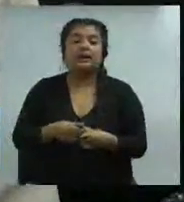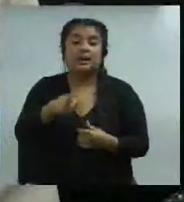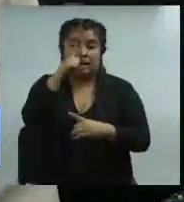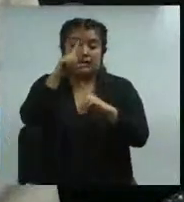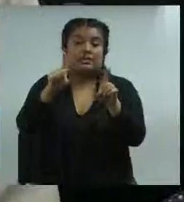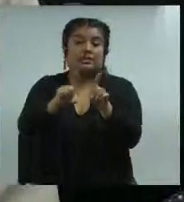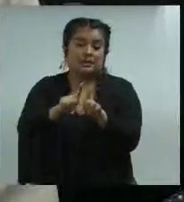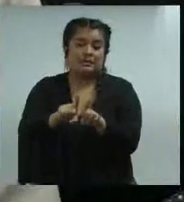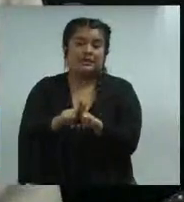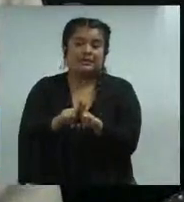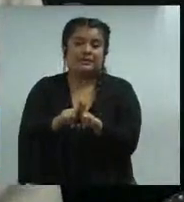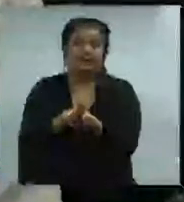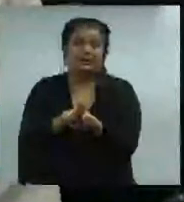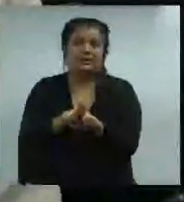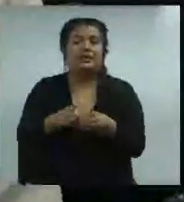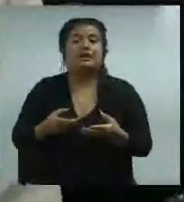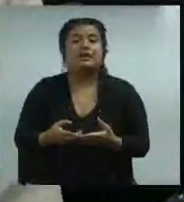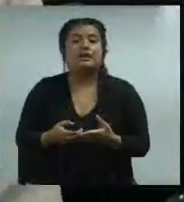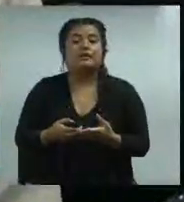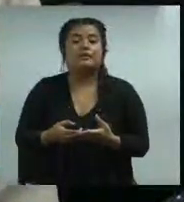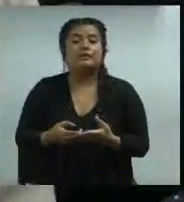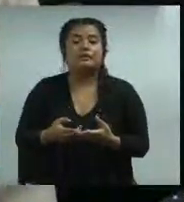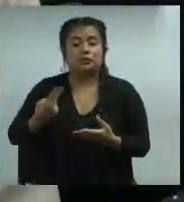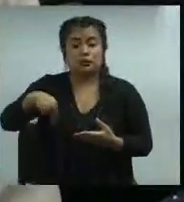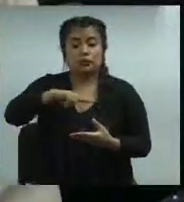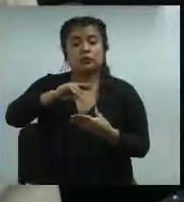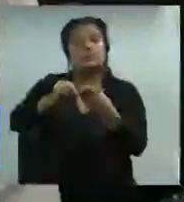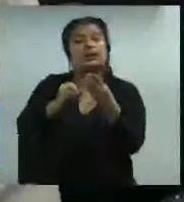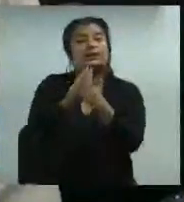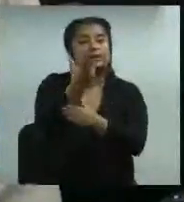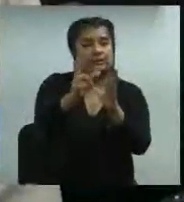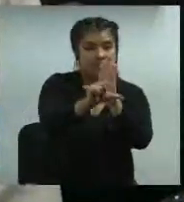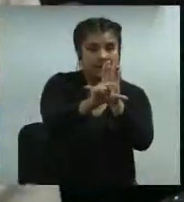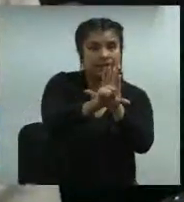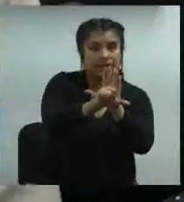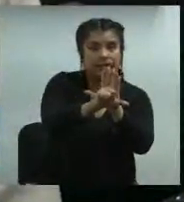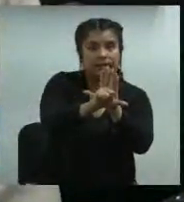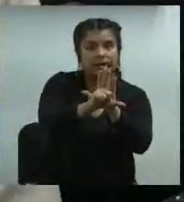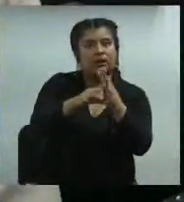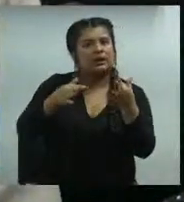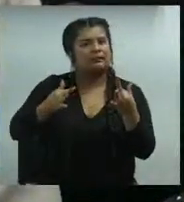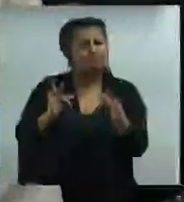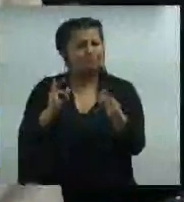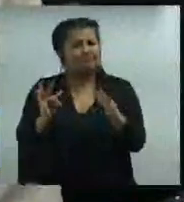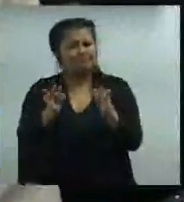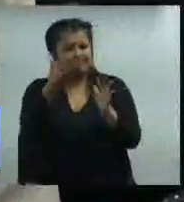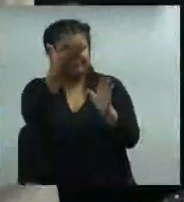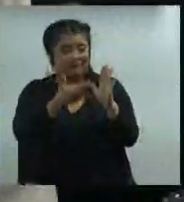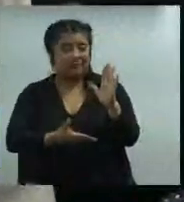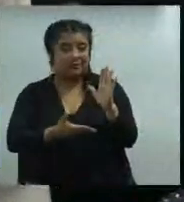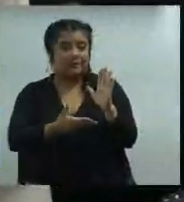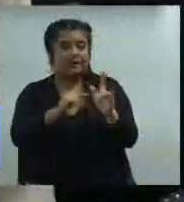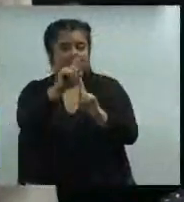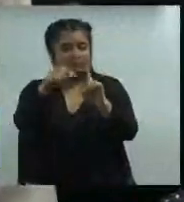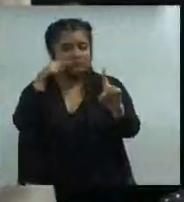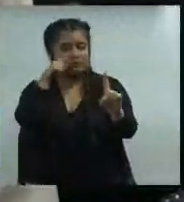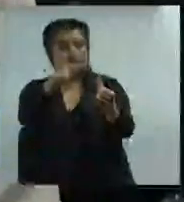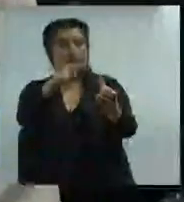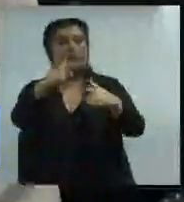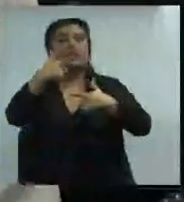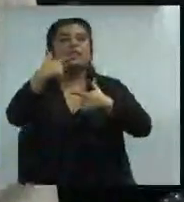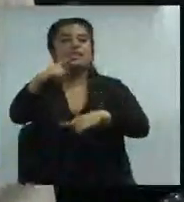Entonces, queremos estar nosotros con esta iniciativa, lo que está pretendiendo es fijarle